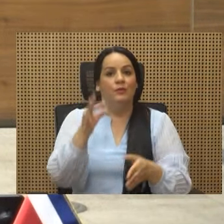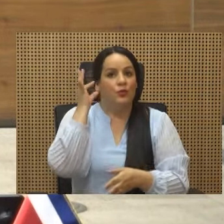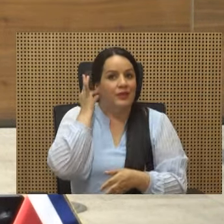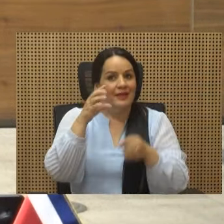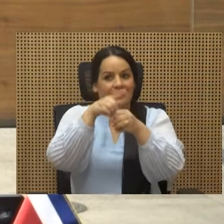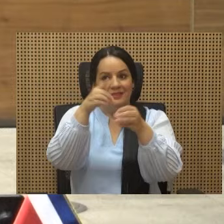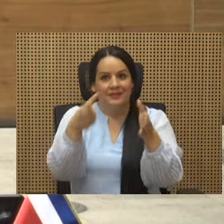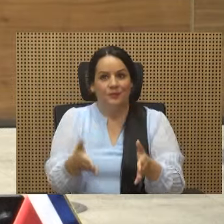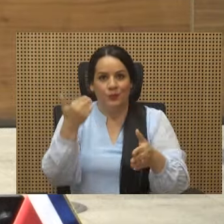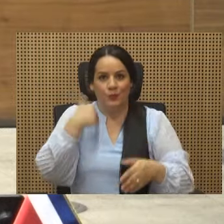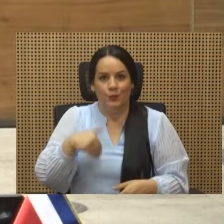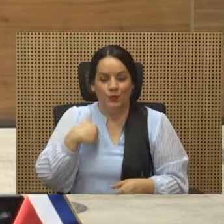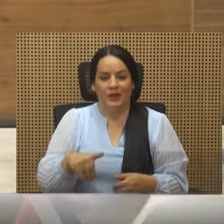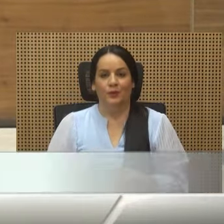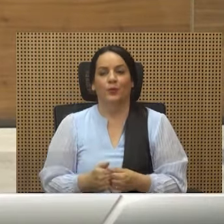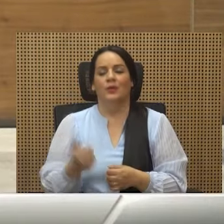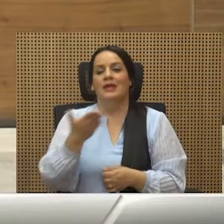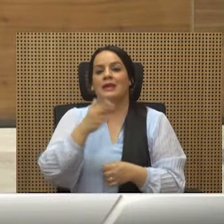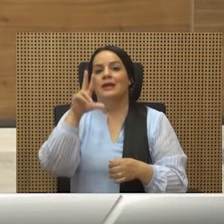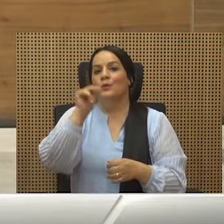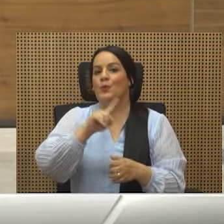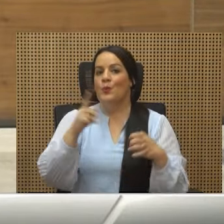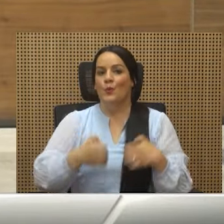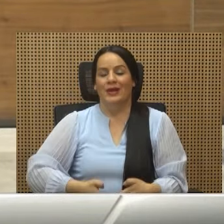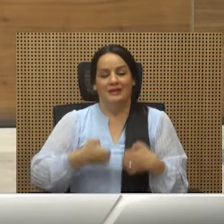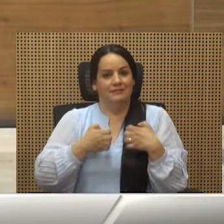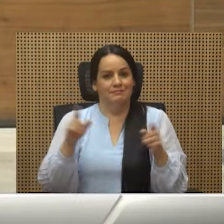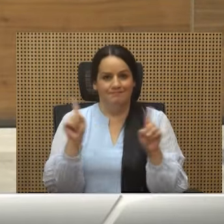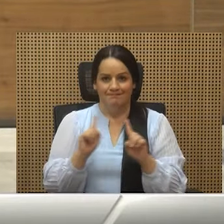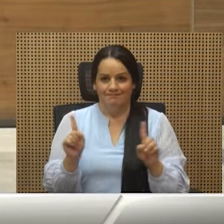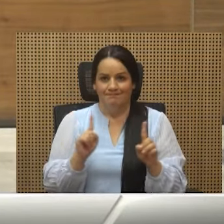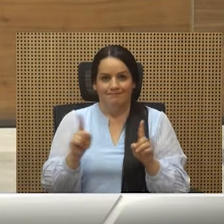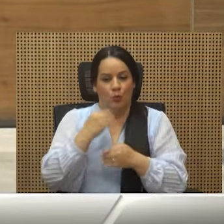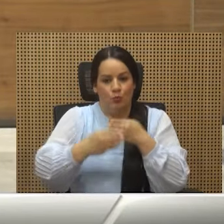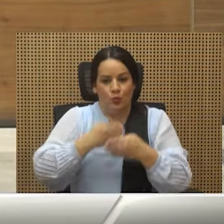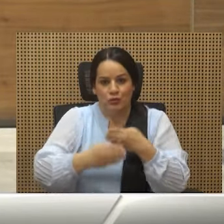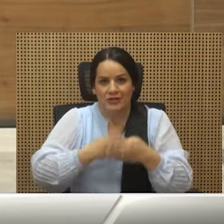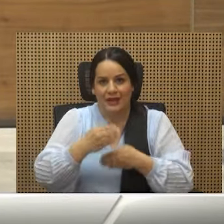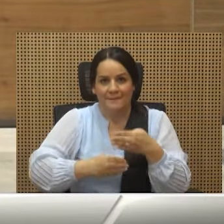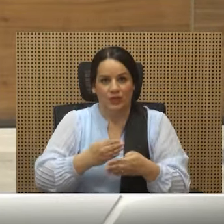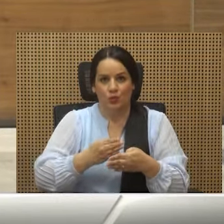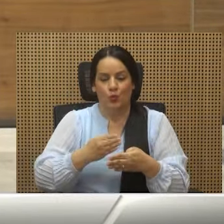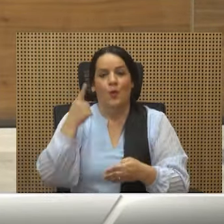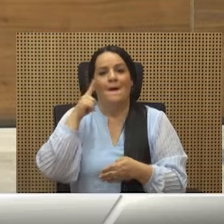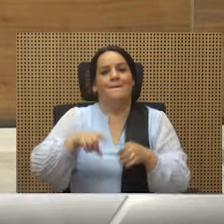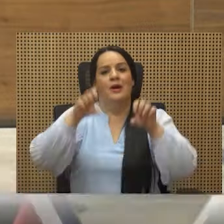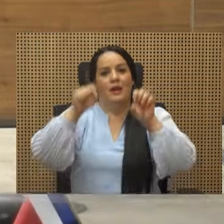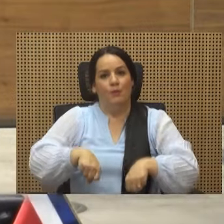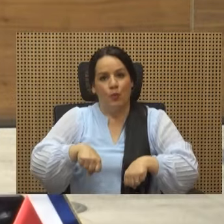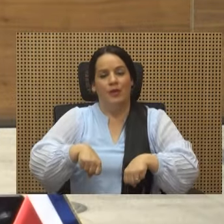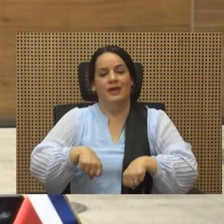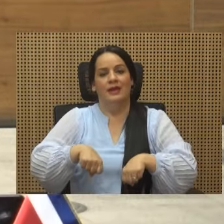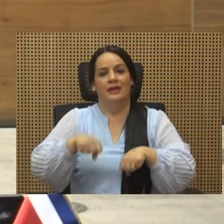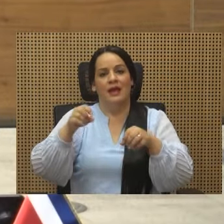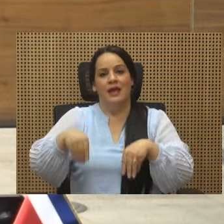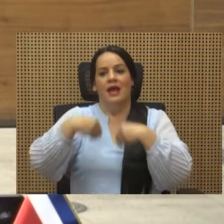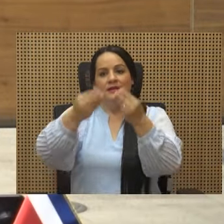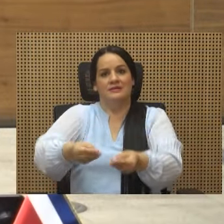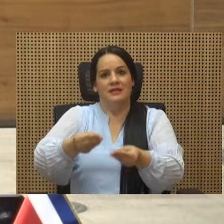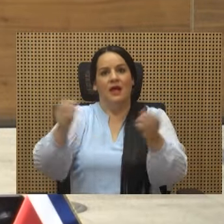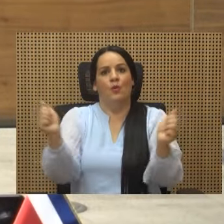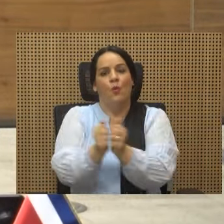llegó esta comisión que no existían procedimientos para poder asignar con